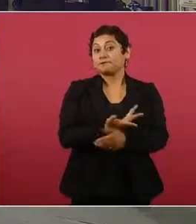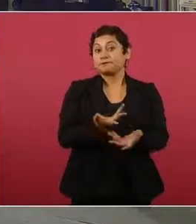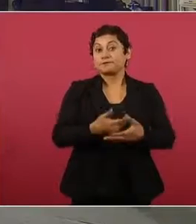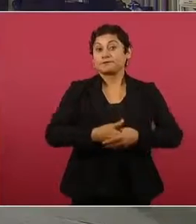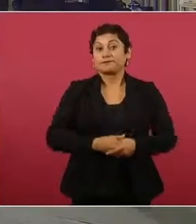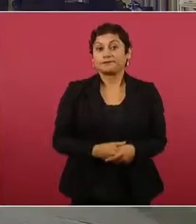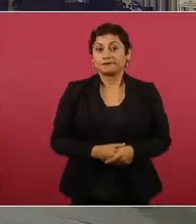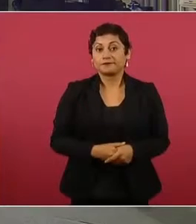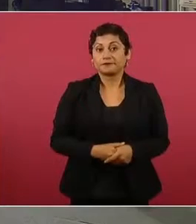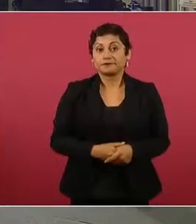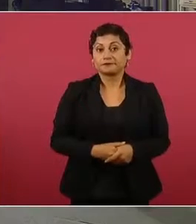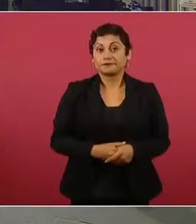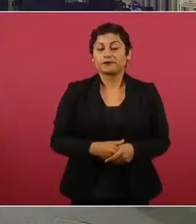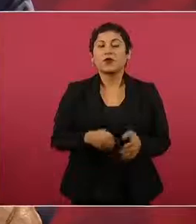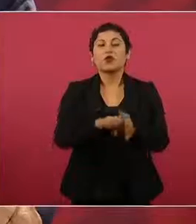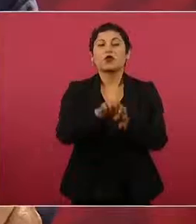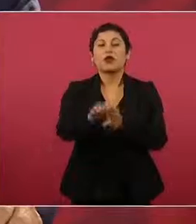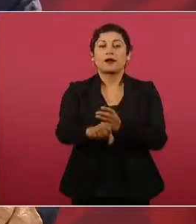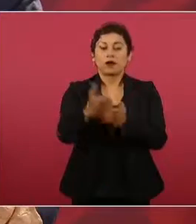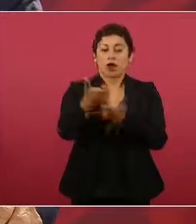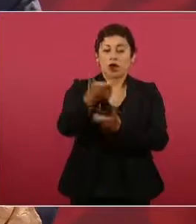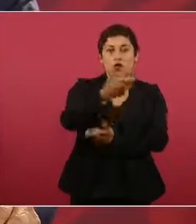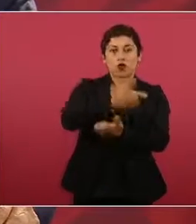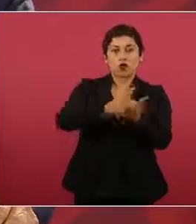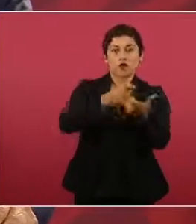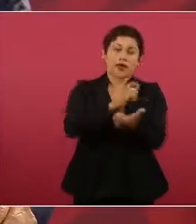¿Qué significa parar la economía?